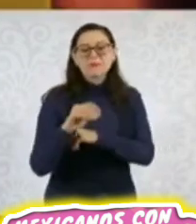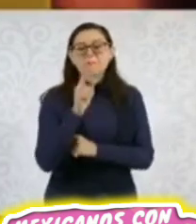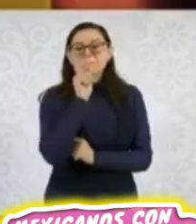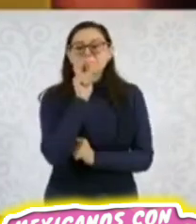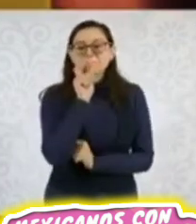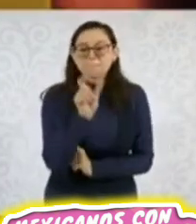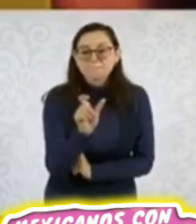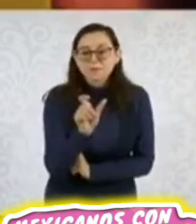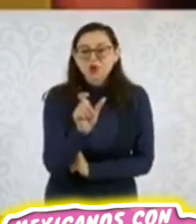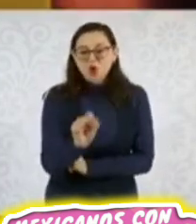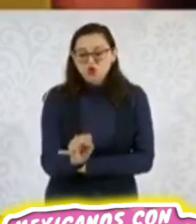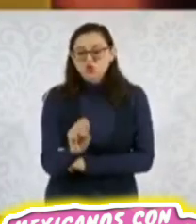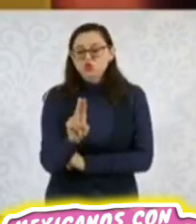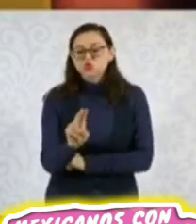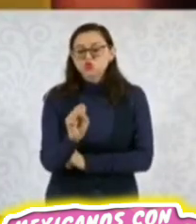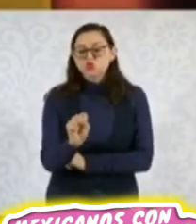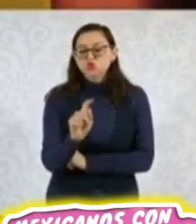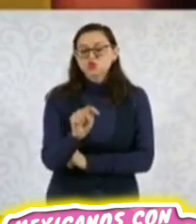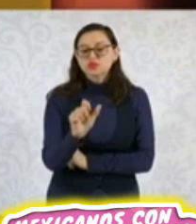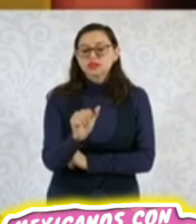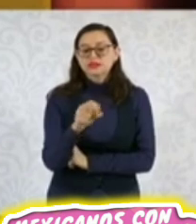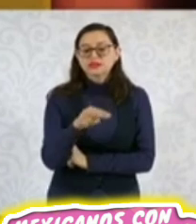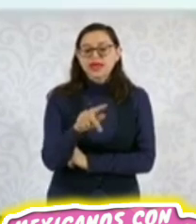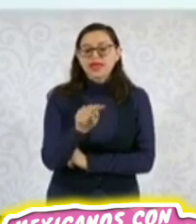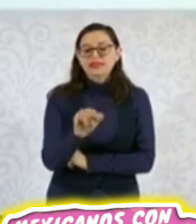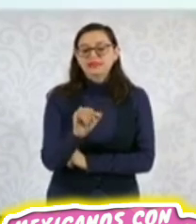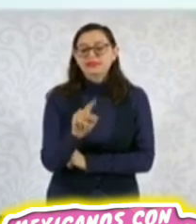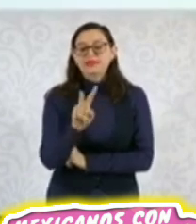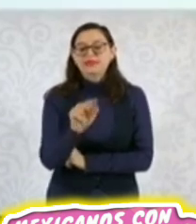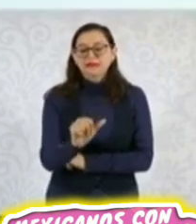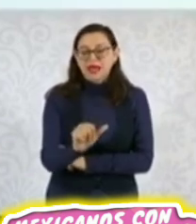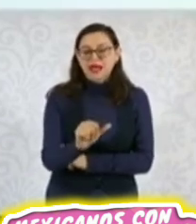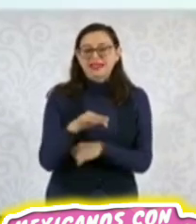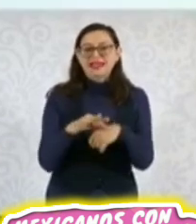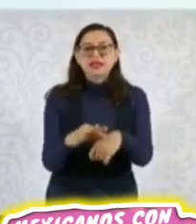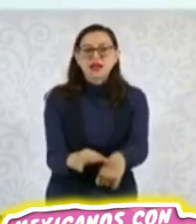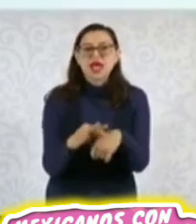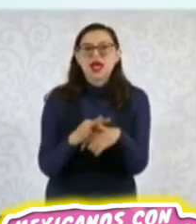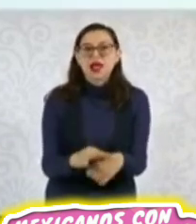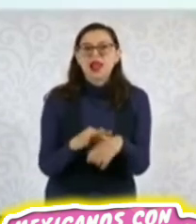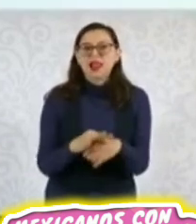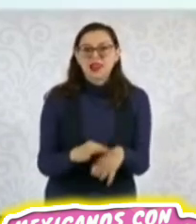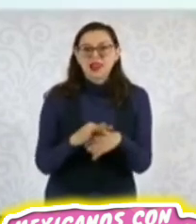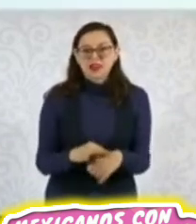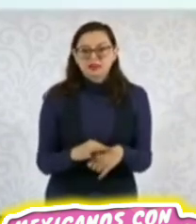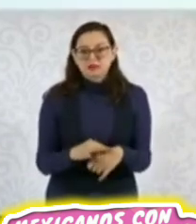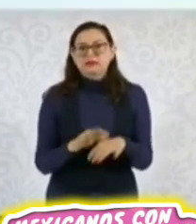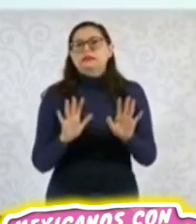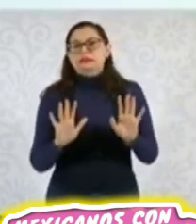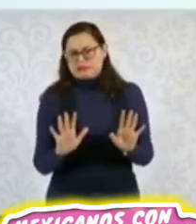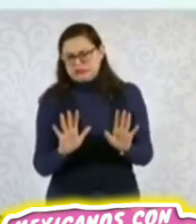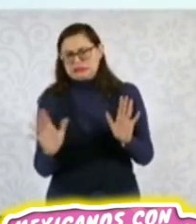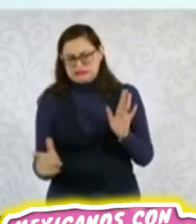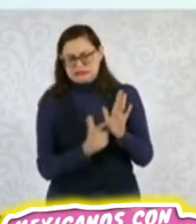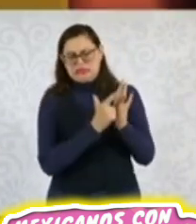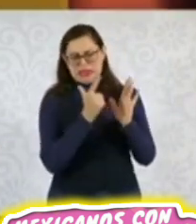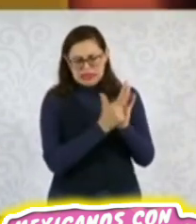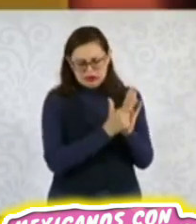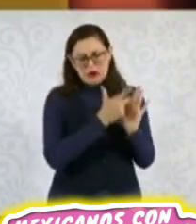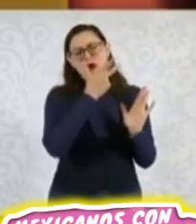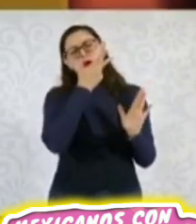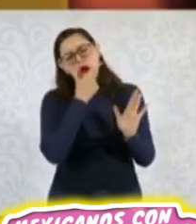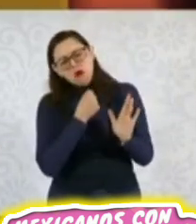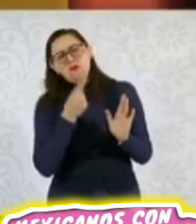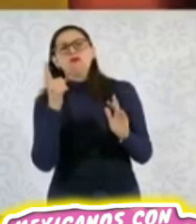que tiene que ver no solamente la igualdad de las mujeres y hombres frente a la ley, sino que además todas las leyes y todas